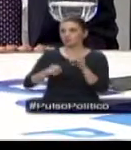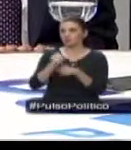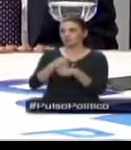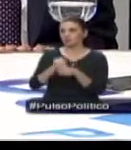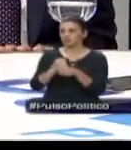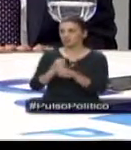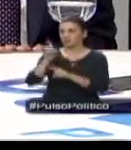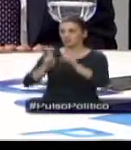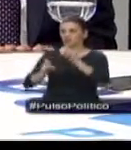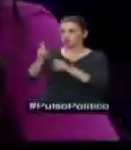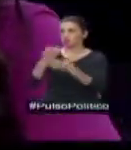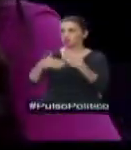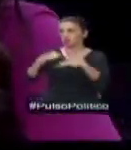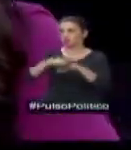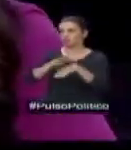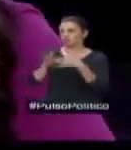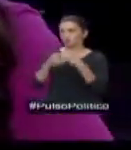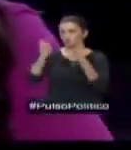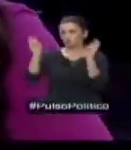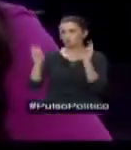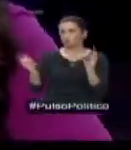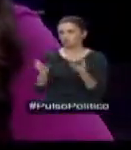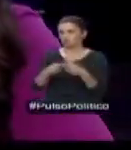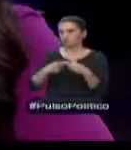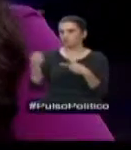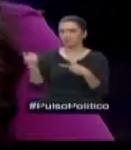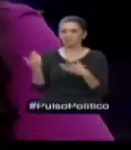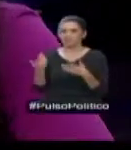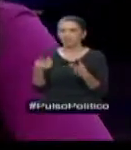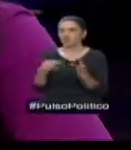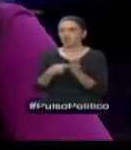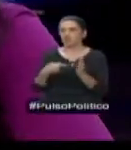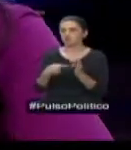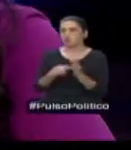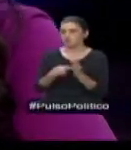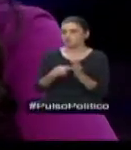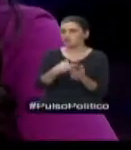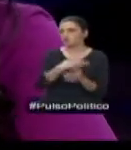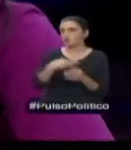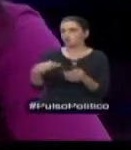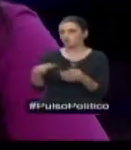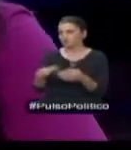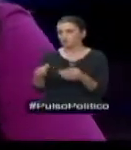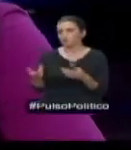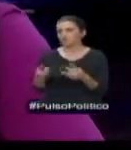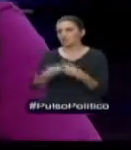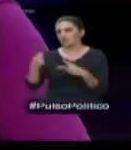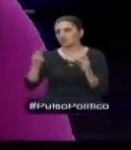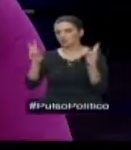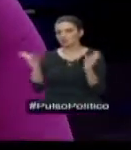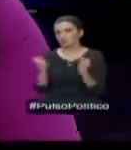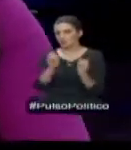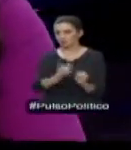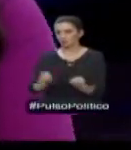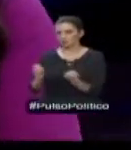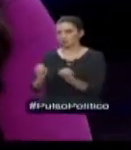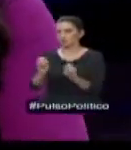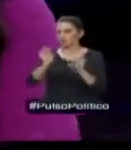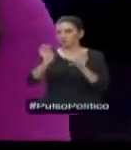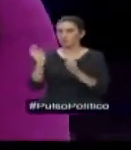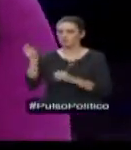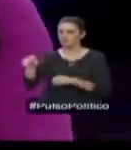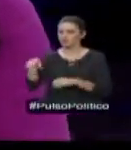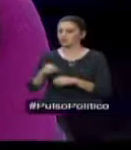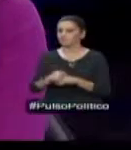realizar consultas sobre todos los temas excluye los temas tributarios y excluye los temas de organización territorial del estado por ejemplo no se puede